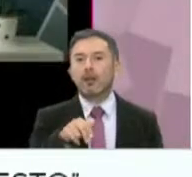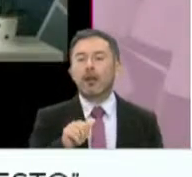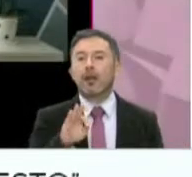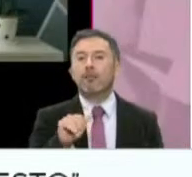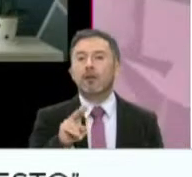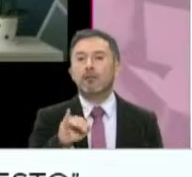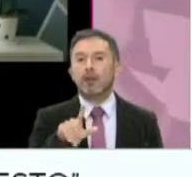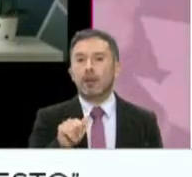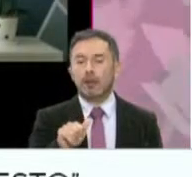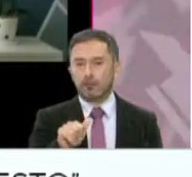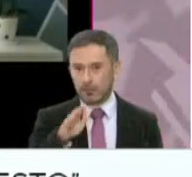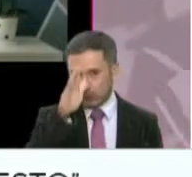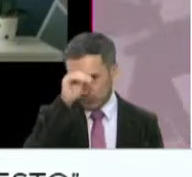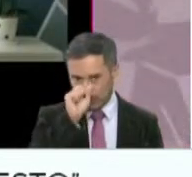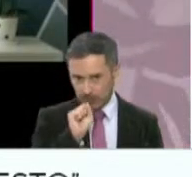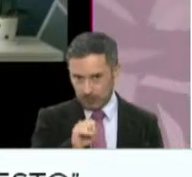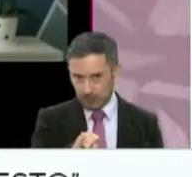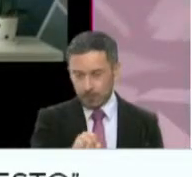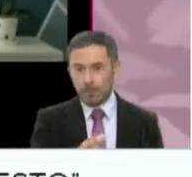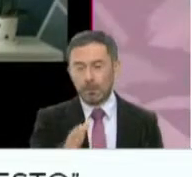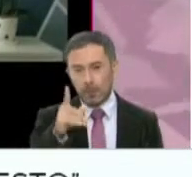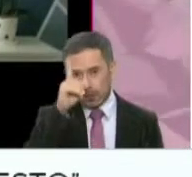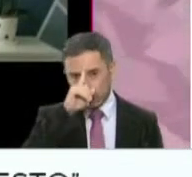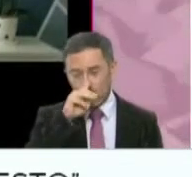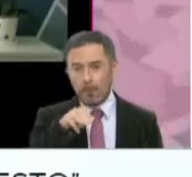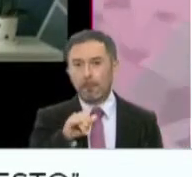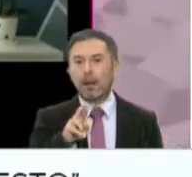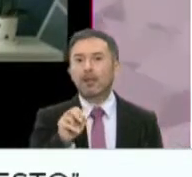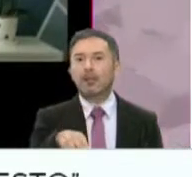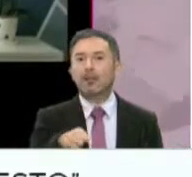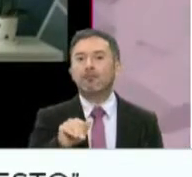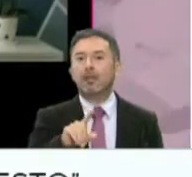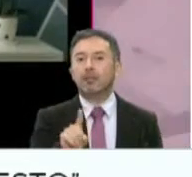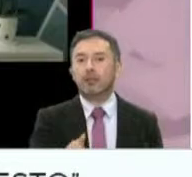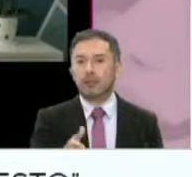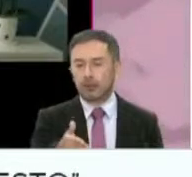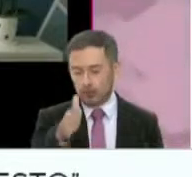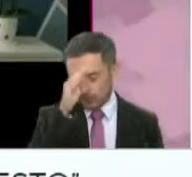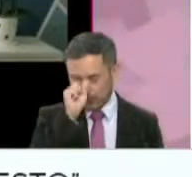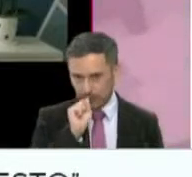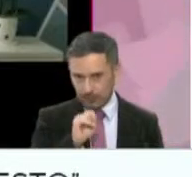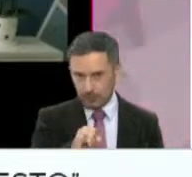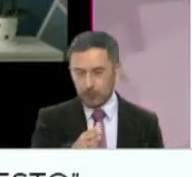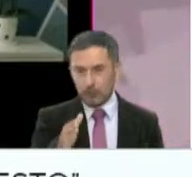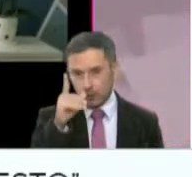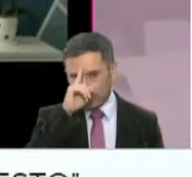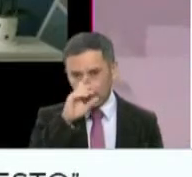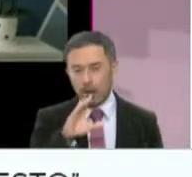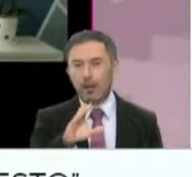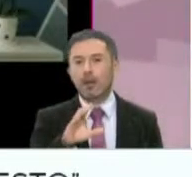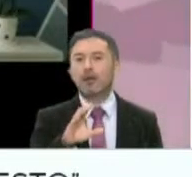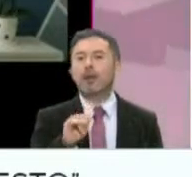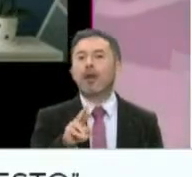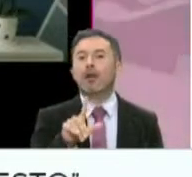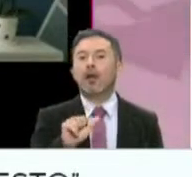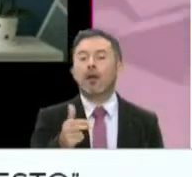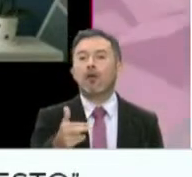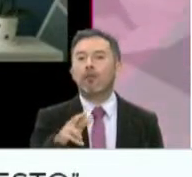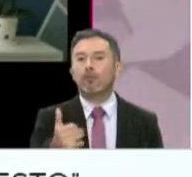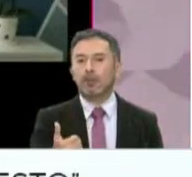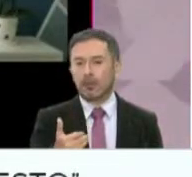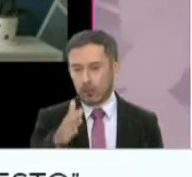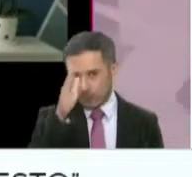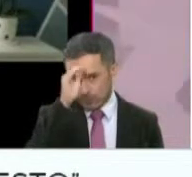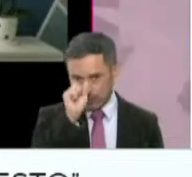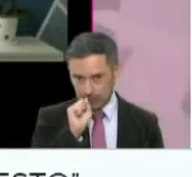hacer con ese dinero, y yo te autorizo a que la hagas con menos casillas o que la hagas en una dimensión diferente a la